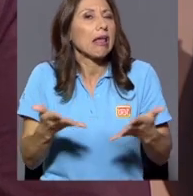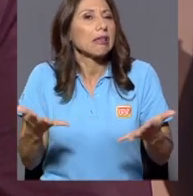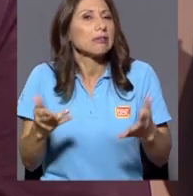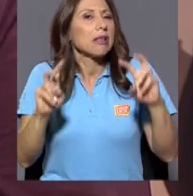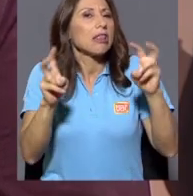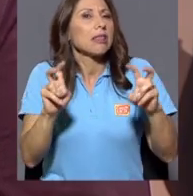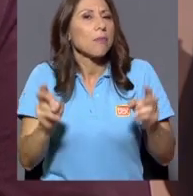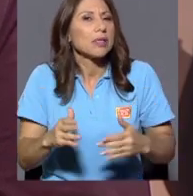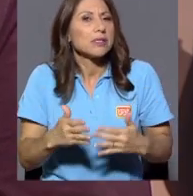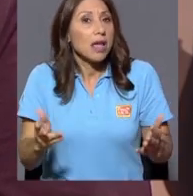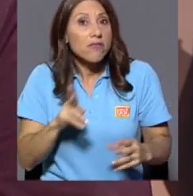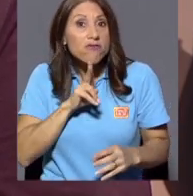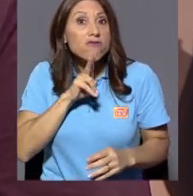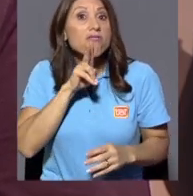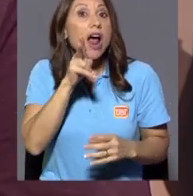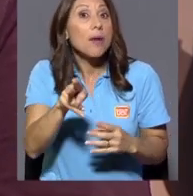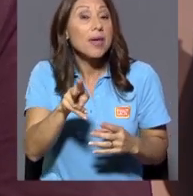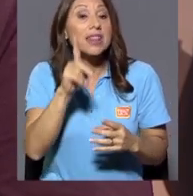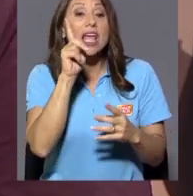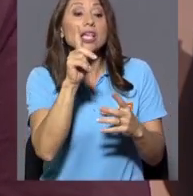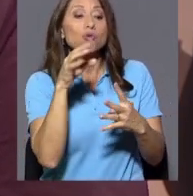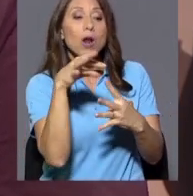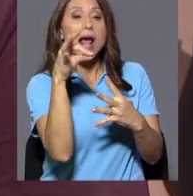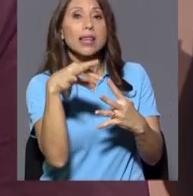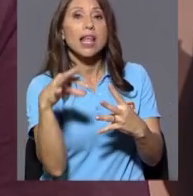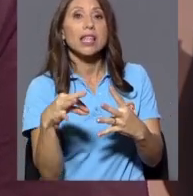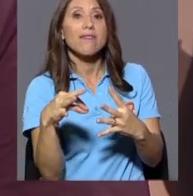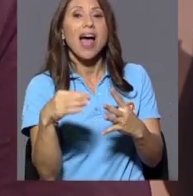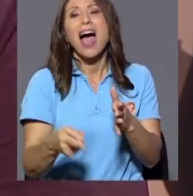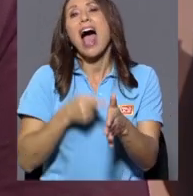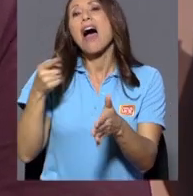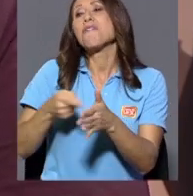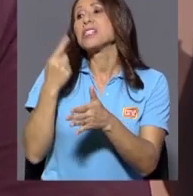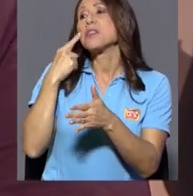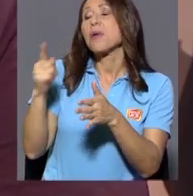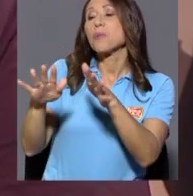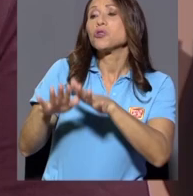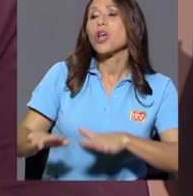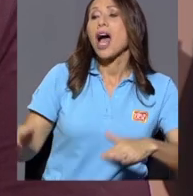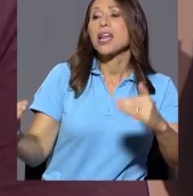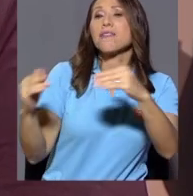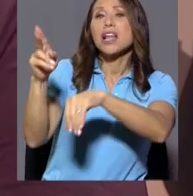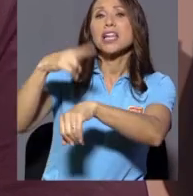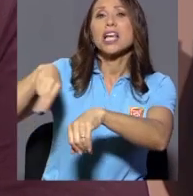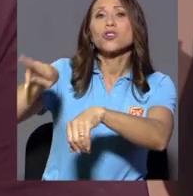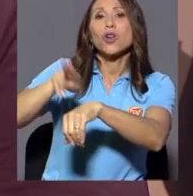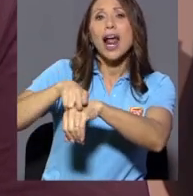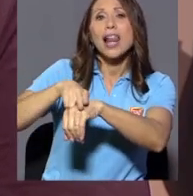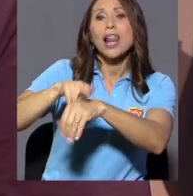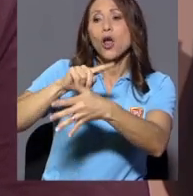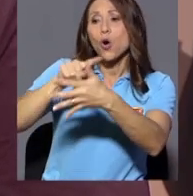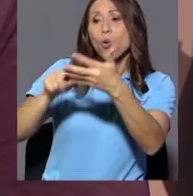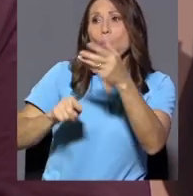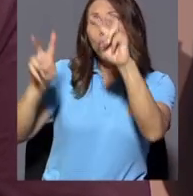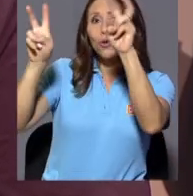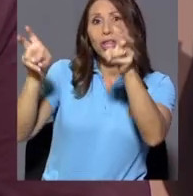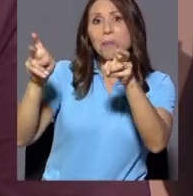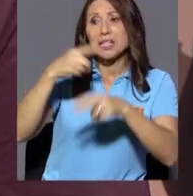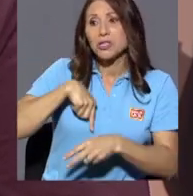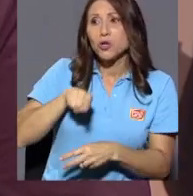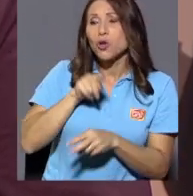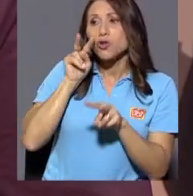veces copiamos lo que a nivel nacional se repite en un ramillete de cuatro o cinco grandes temas o